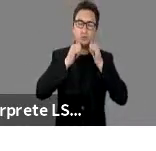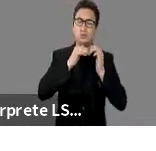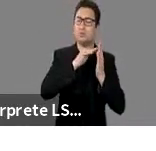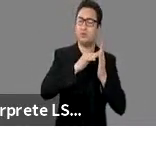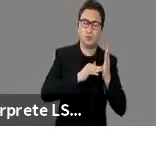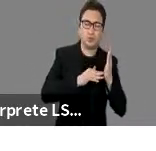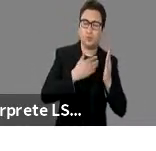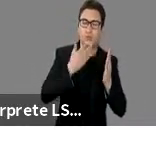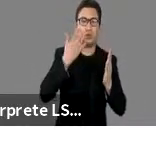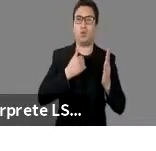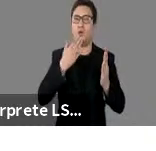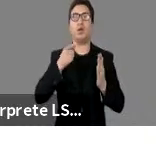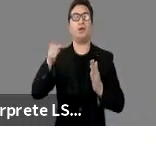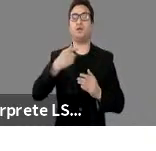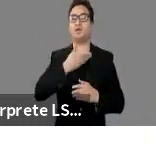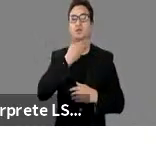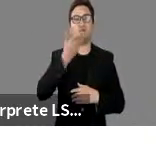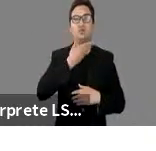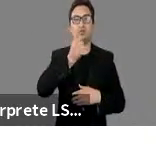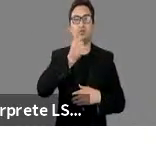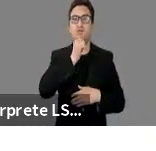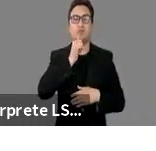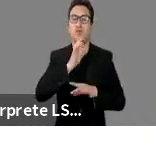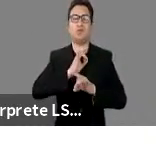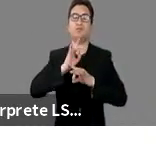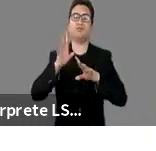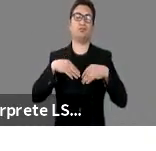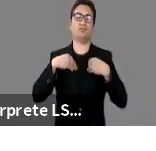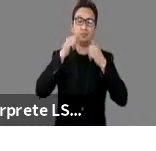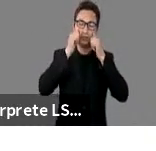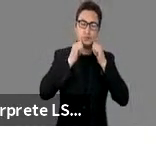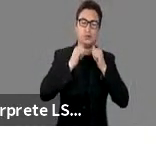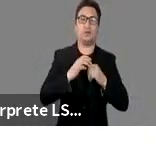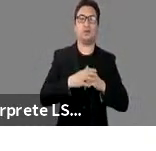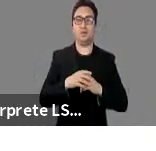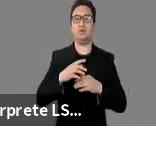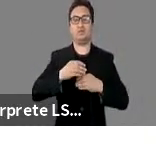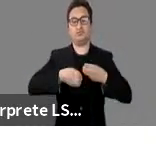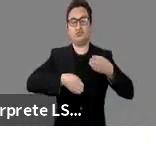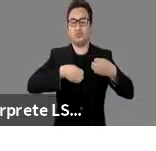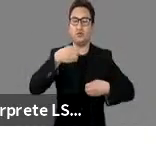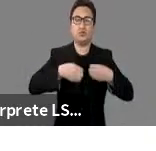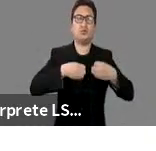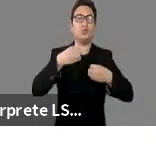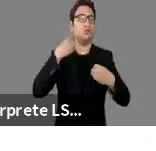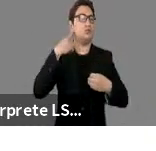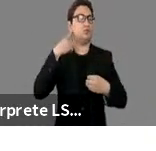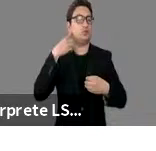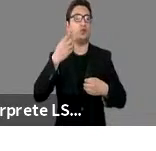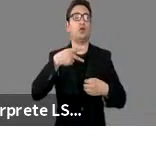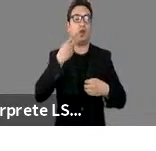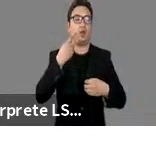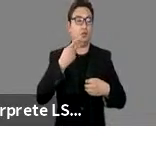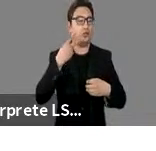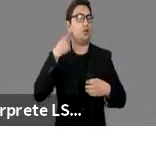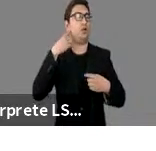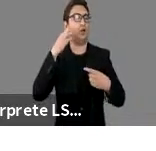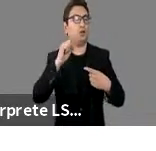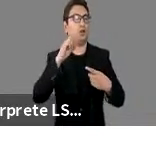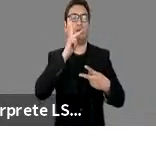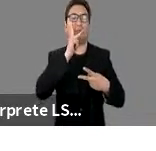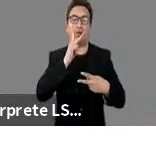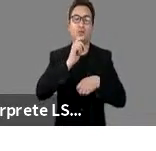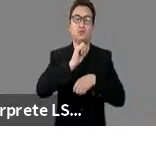no estaba acostumbrado a esta situación de la ceguera. Se llevó a cabo la audiencia con tonos de voz que él entendiera, con palabras muy